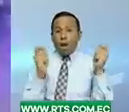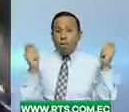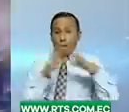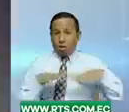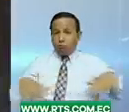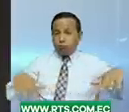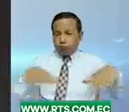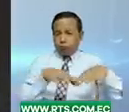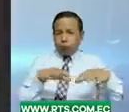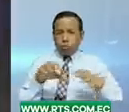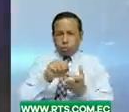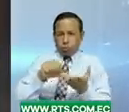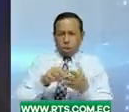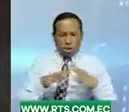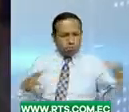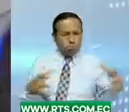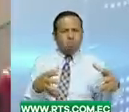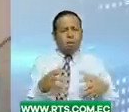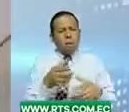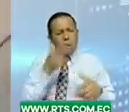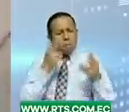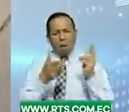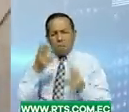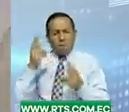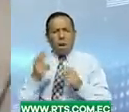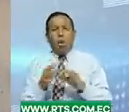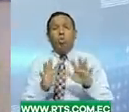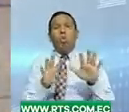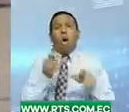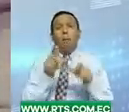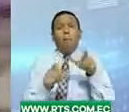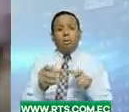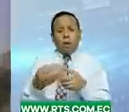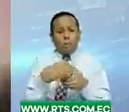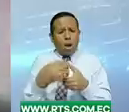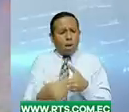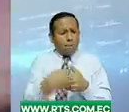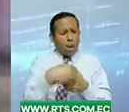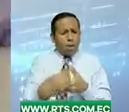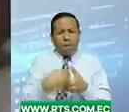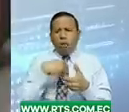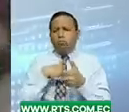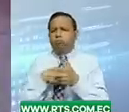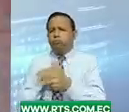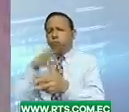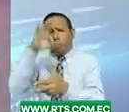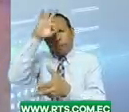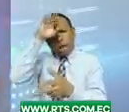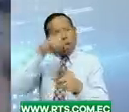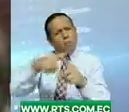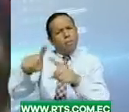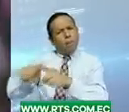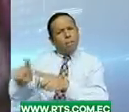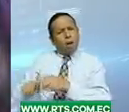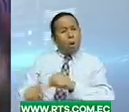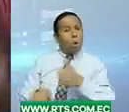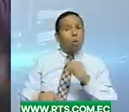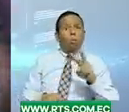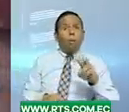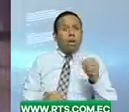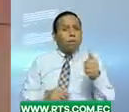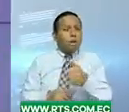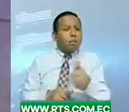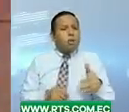sitio de los hechos hasta hospitales y 20 ingresaron a pie en hospitales de la zona. 3 de los heridos se encuentran en